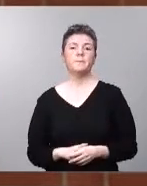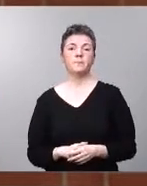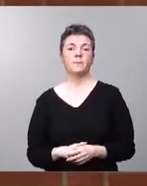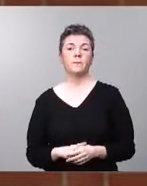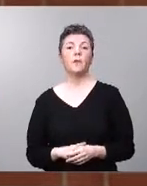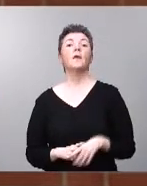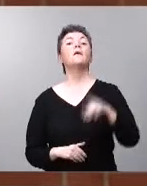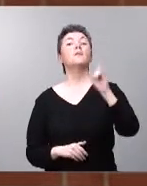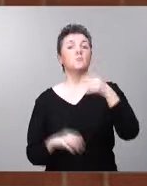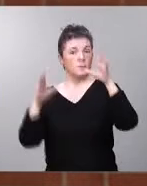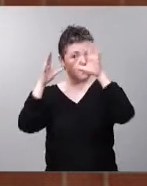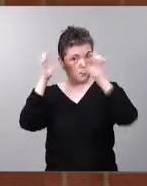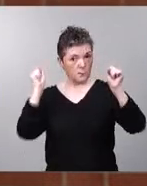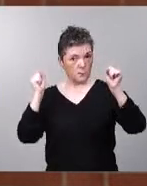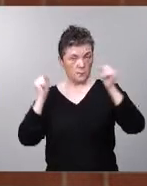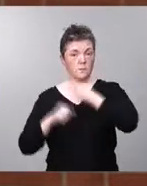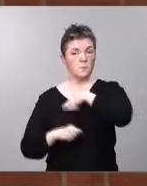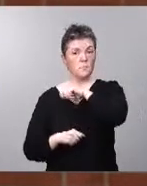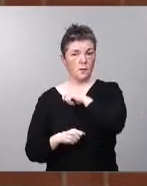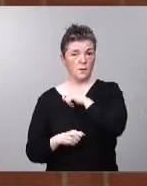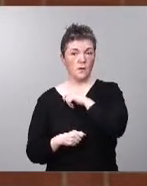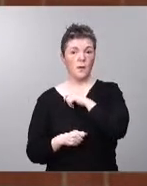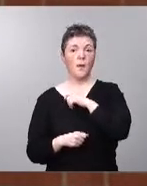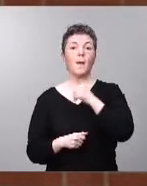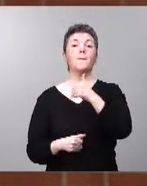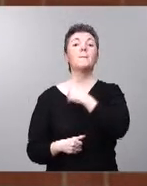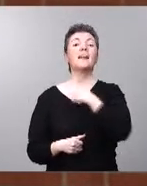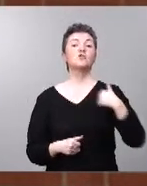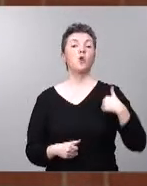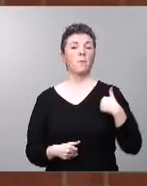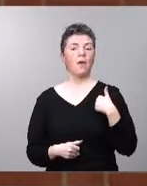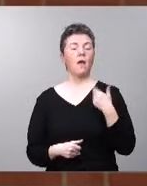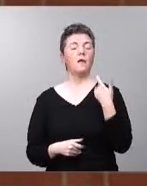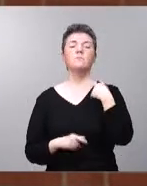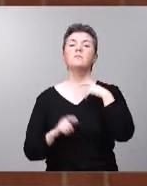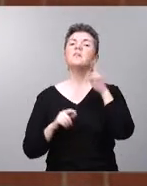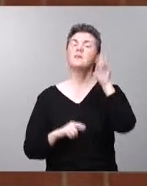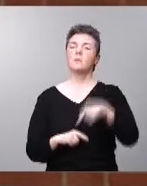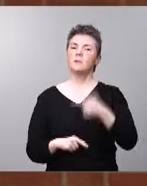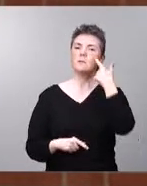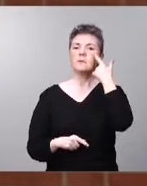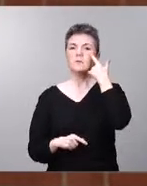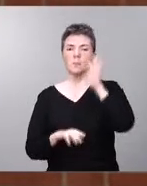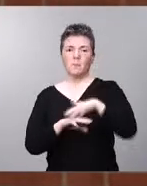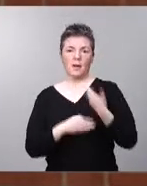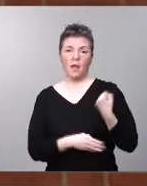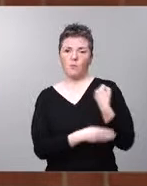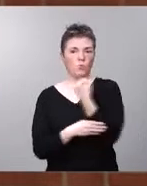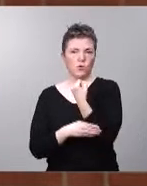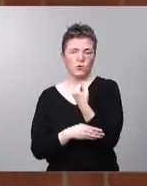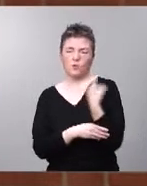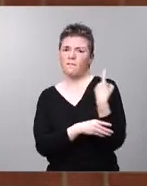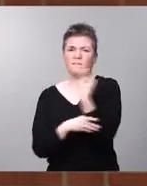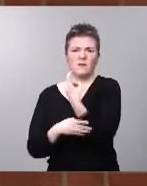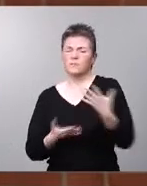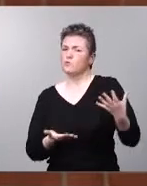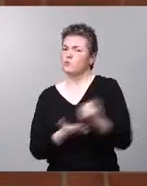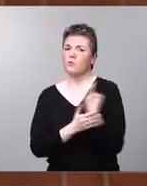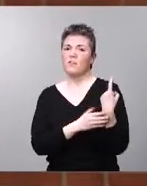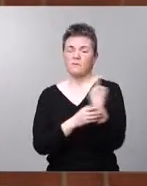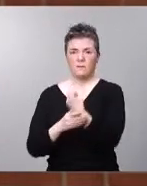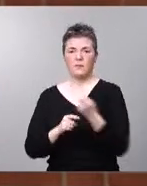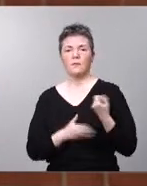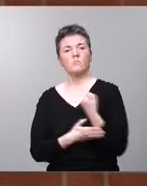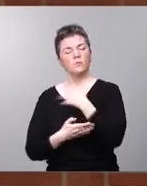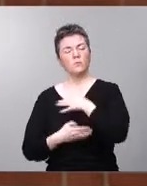embajada de españa en varsovia está en alerta para prestar el apoyo logístico todo el apoyo logístico que sea necesario